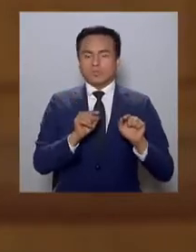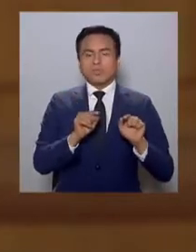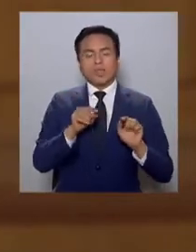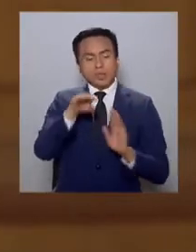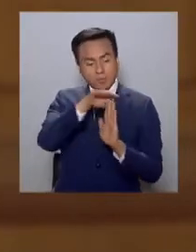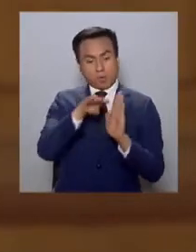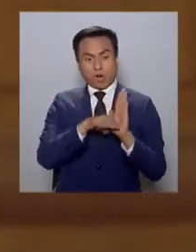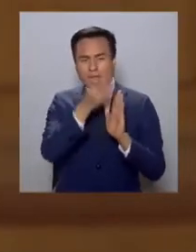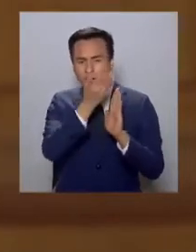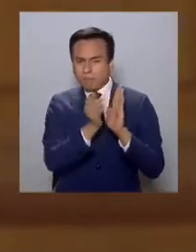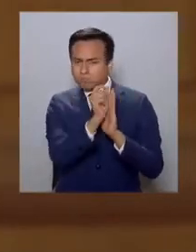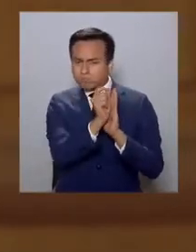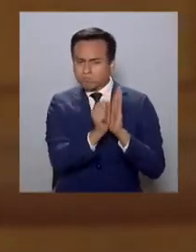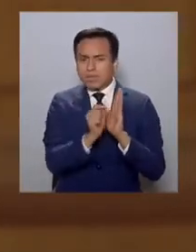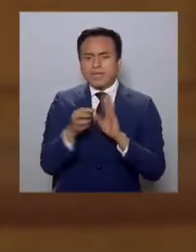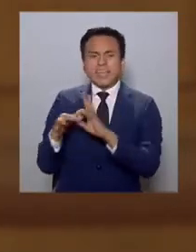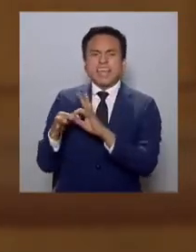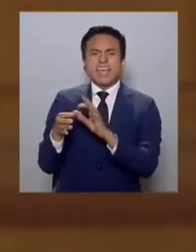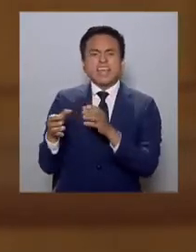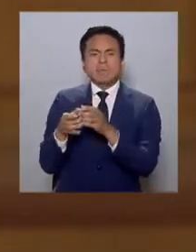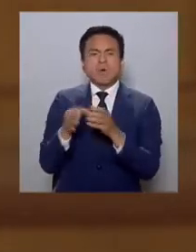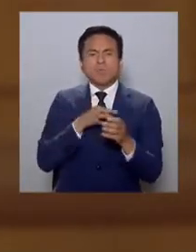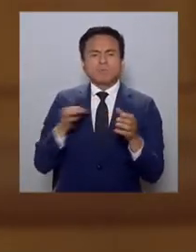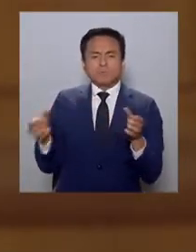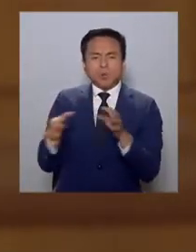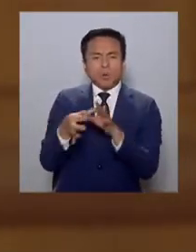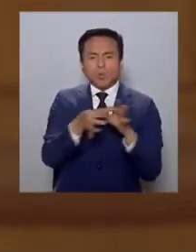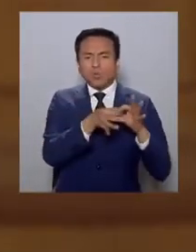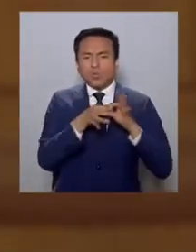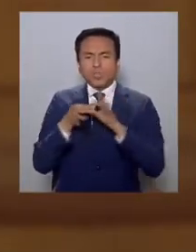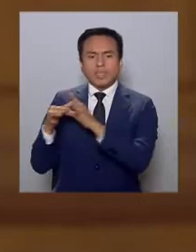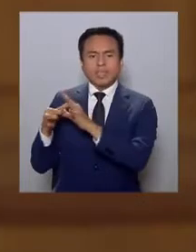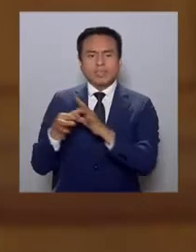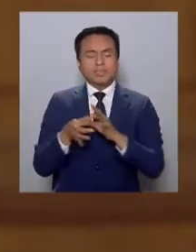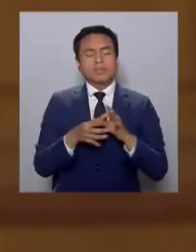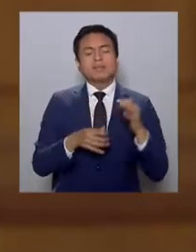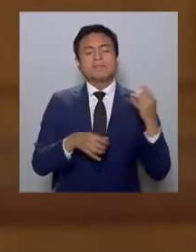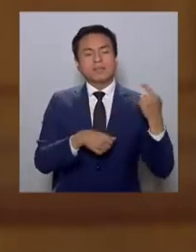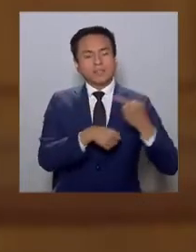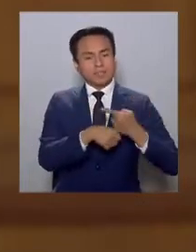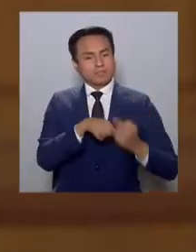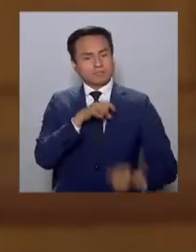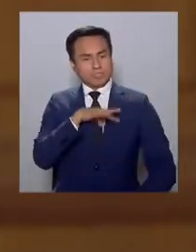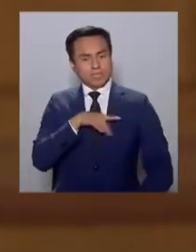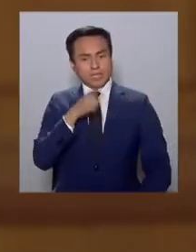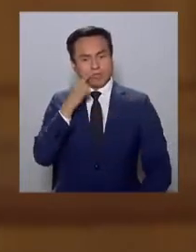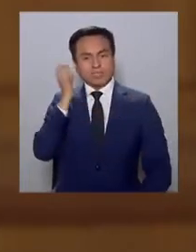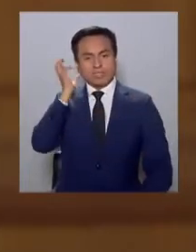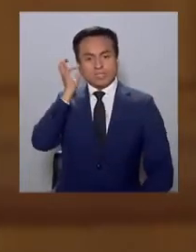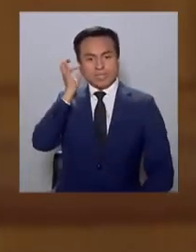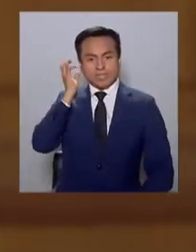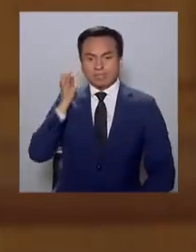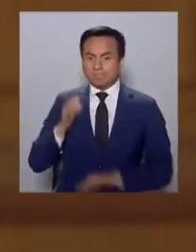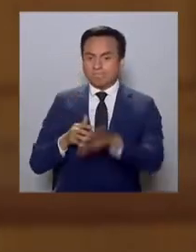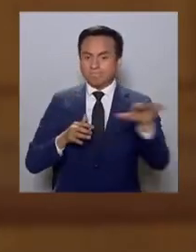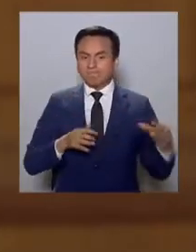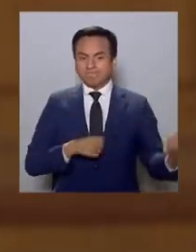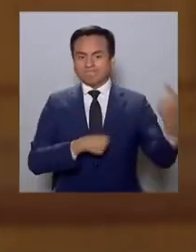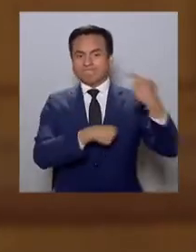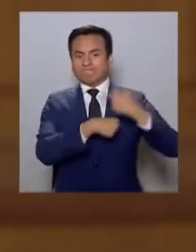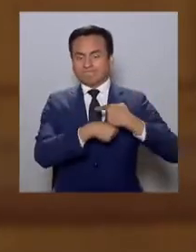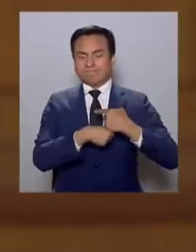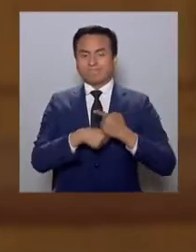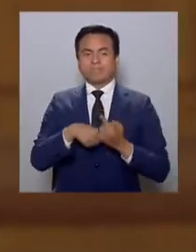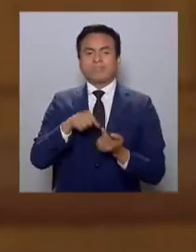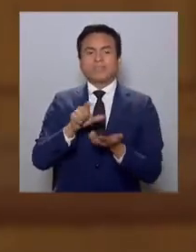nuestro programa lo que une a este equipo con el mandato que los chilenos y chilenas nos pusieran